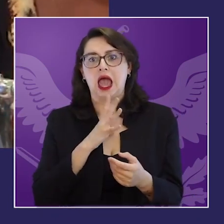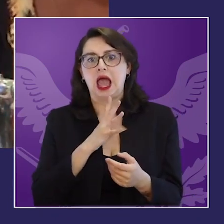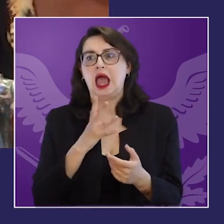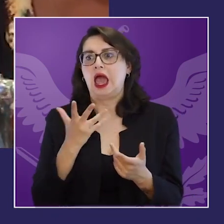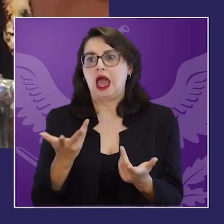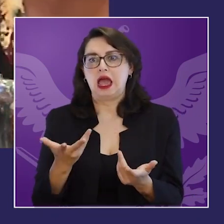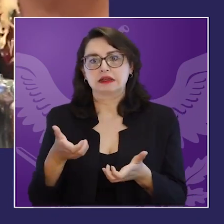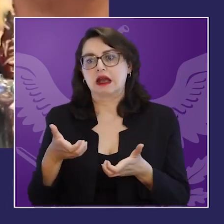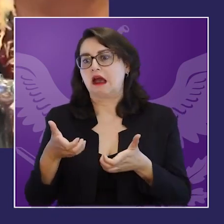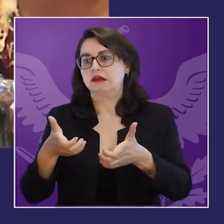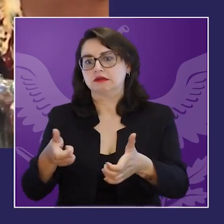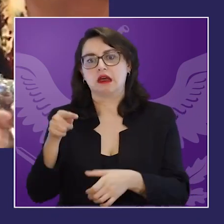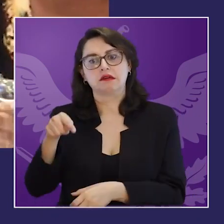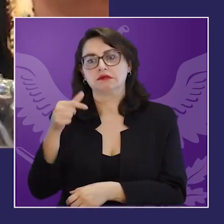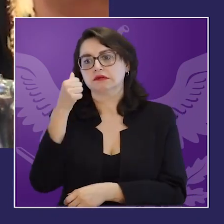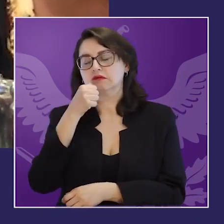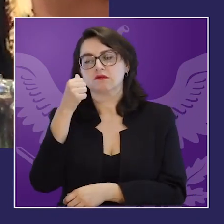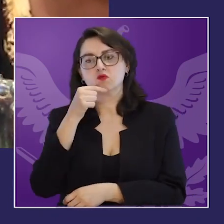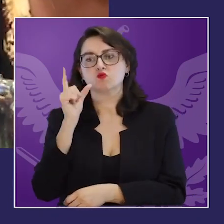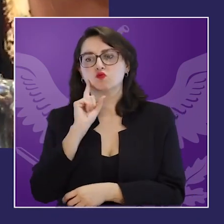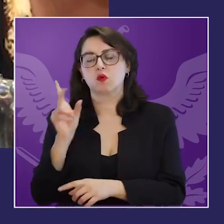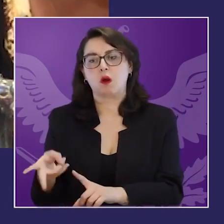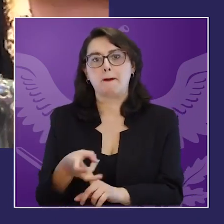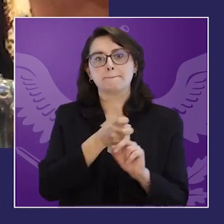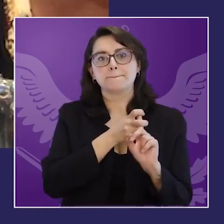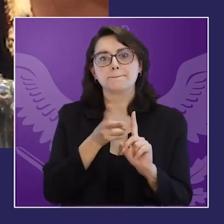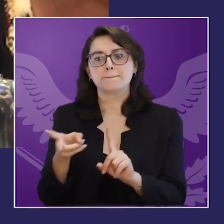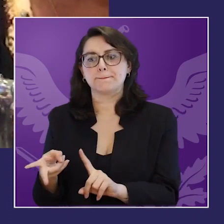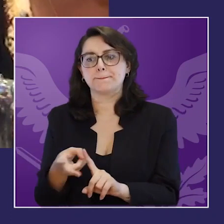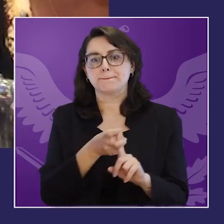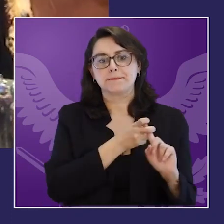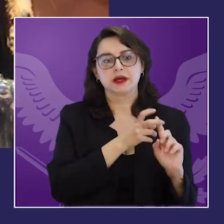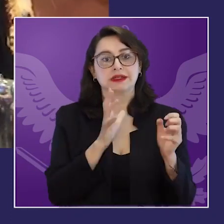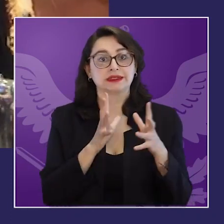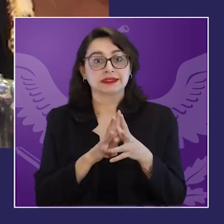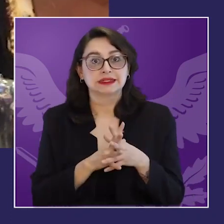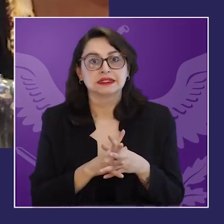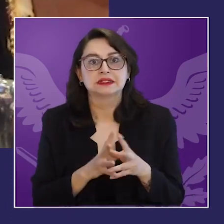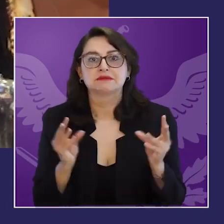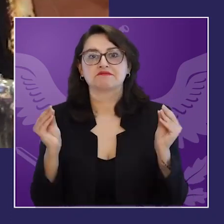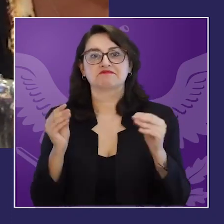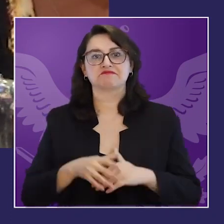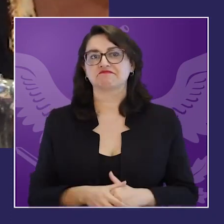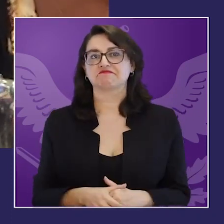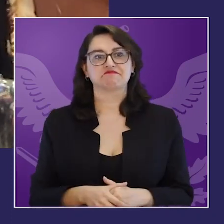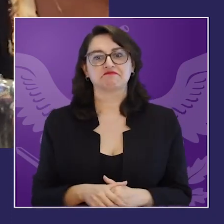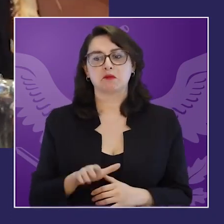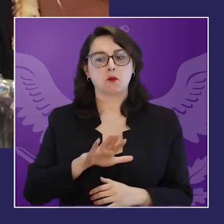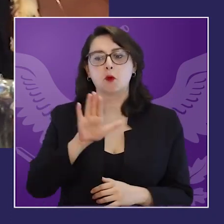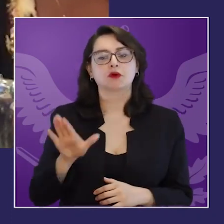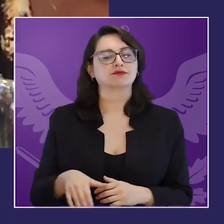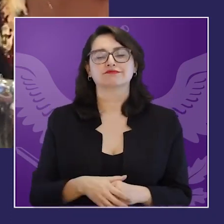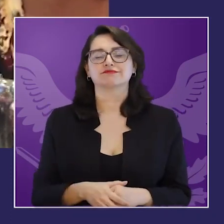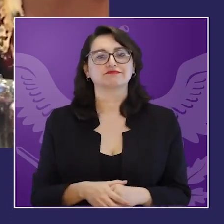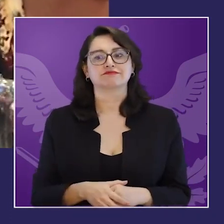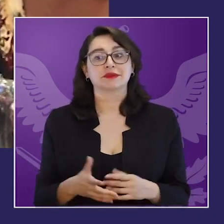contextos de trata, contextos que sabemos que hay corredores donde las mujeres desaparecen, y esas desapariciones, siempre decimos, las mujeres